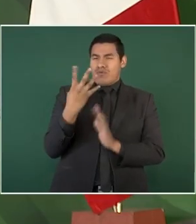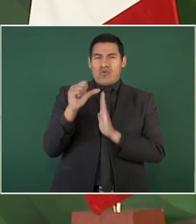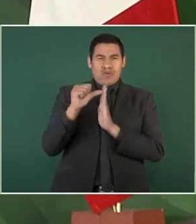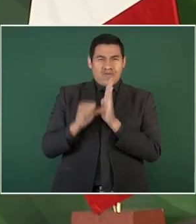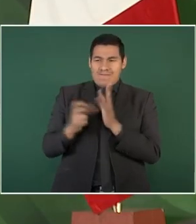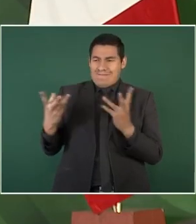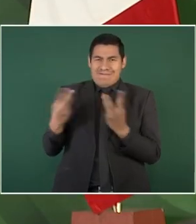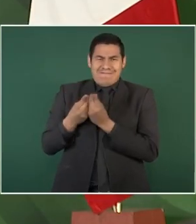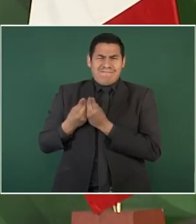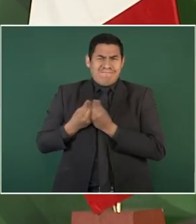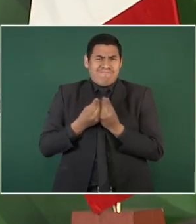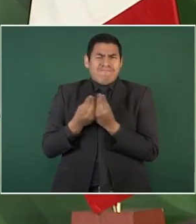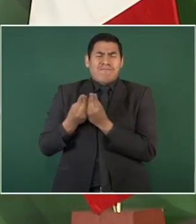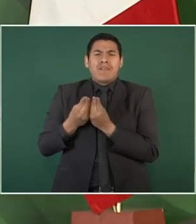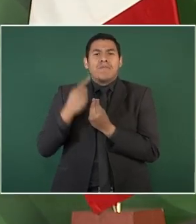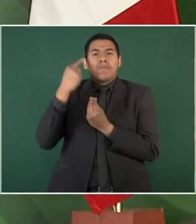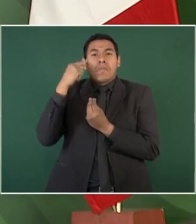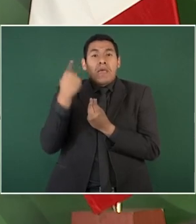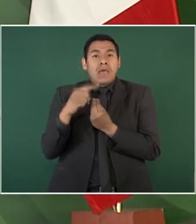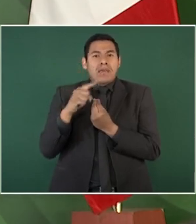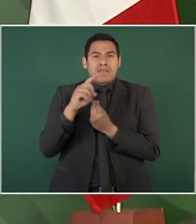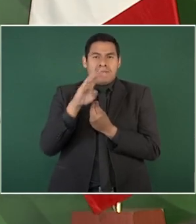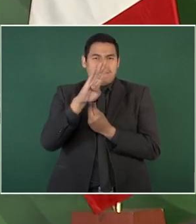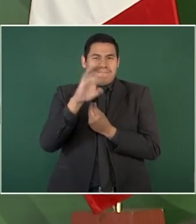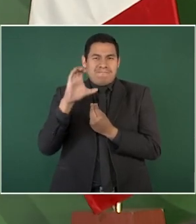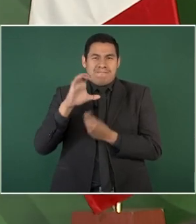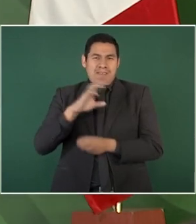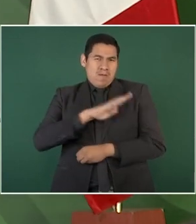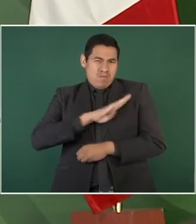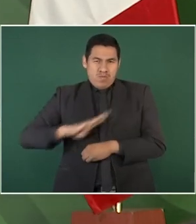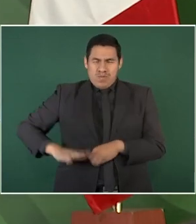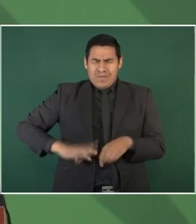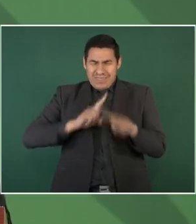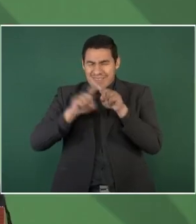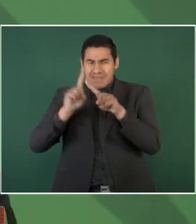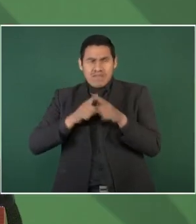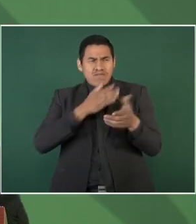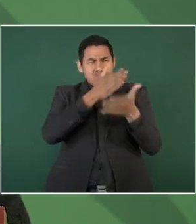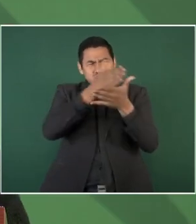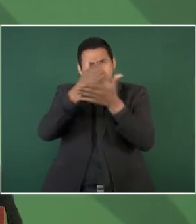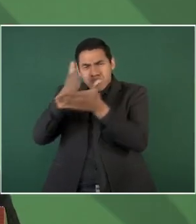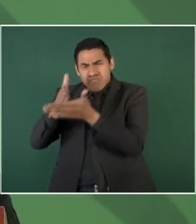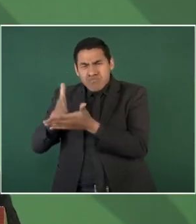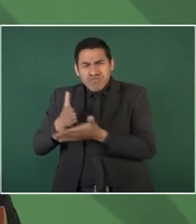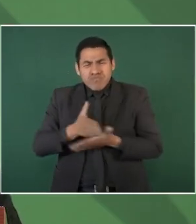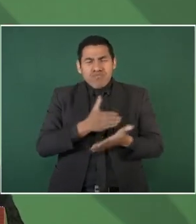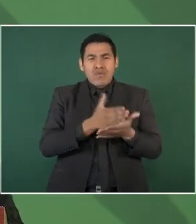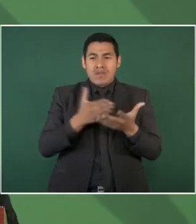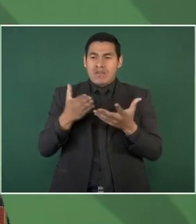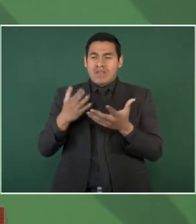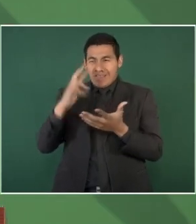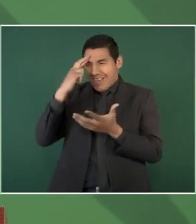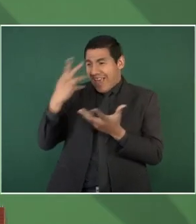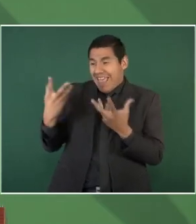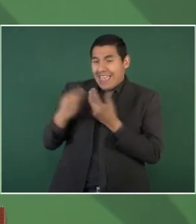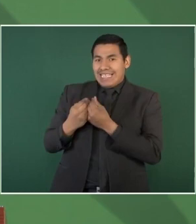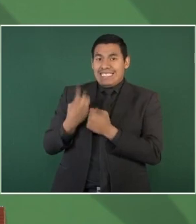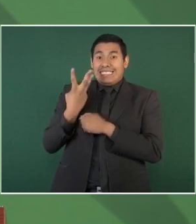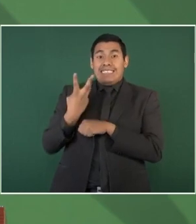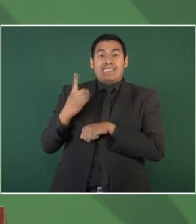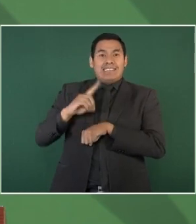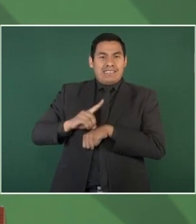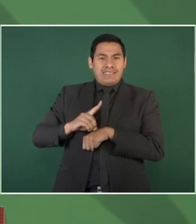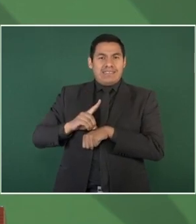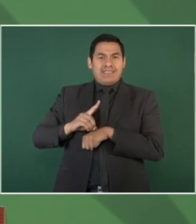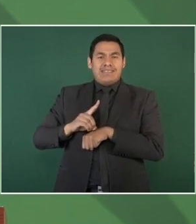gira muy provechosa por todos los municipios de Baja California. Lo tuvimos aquí durante 3 días